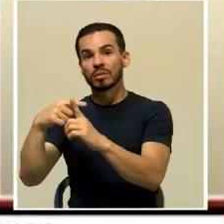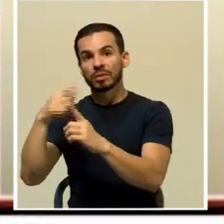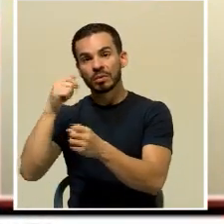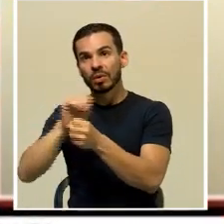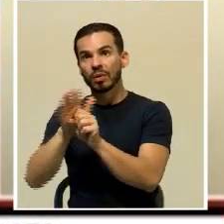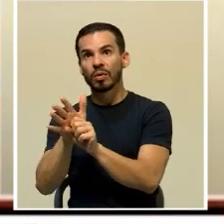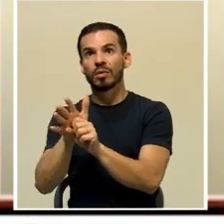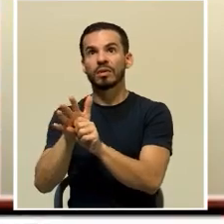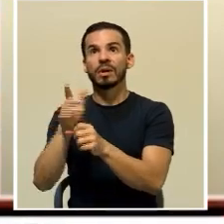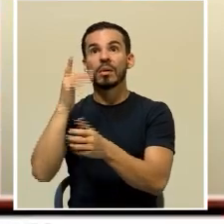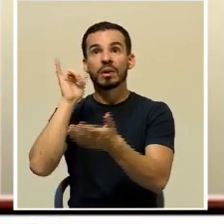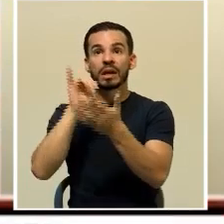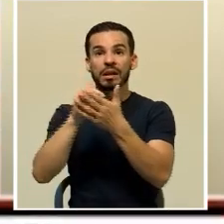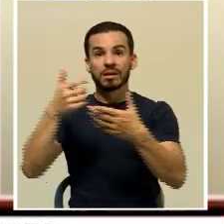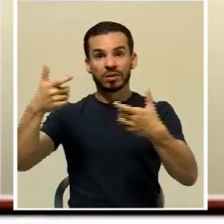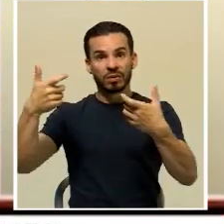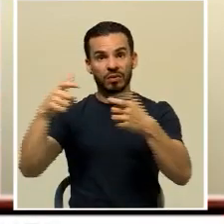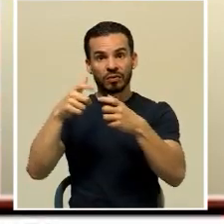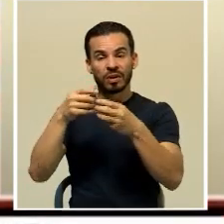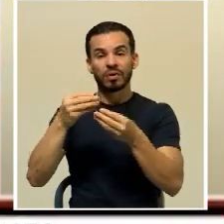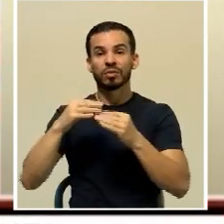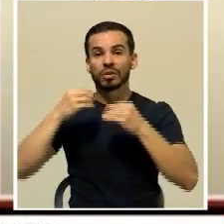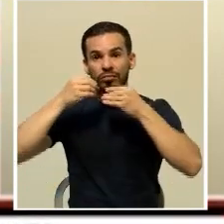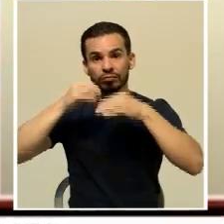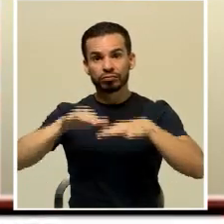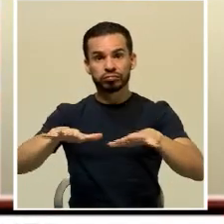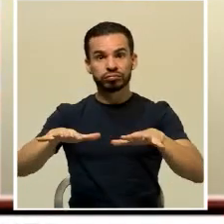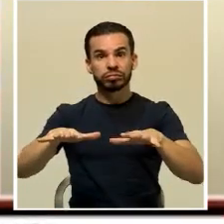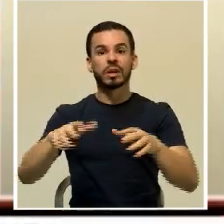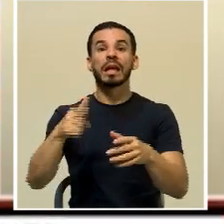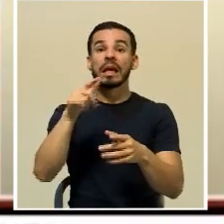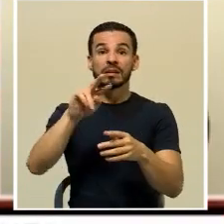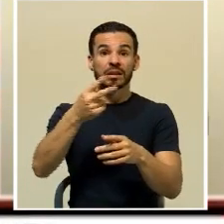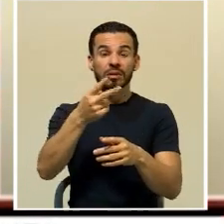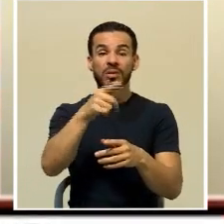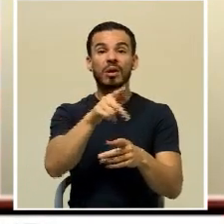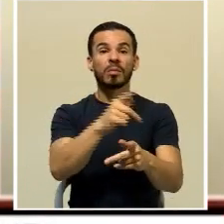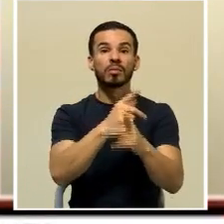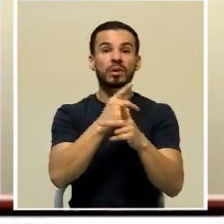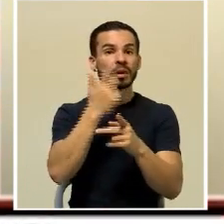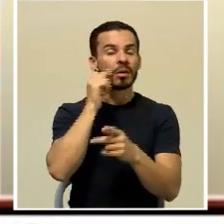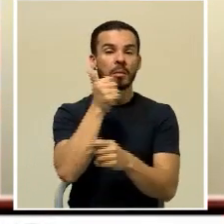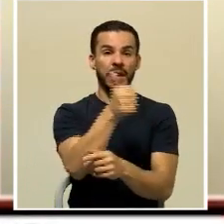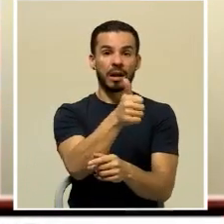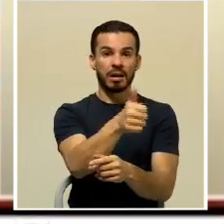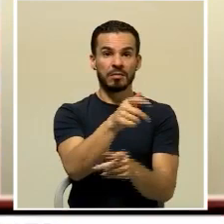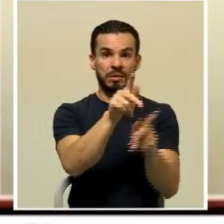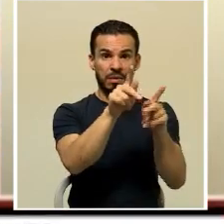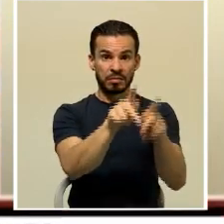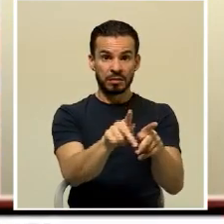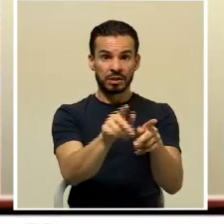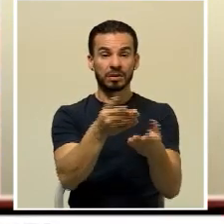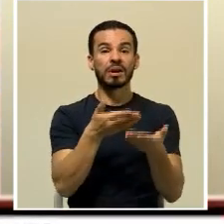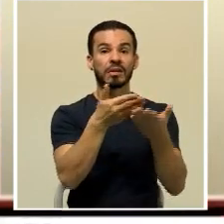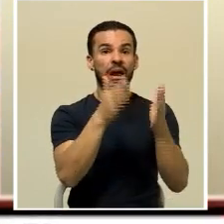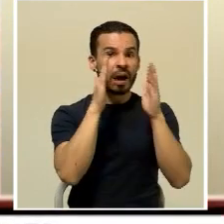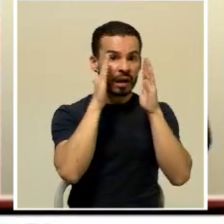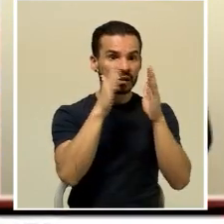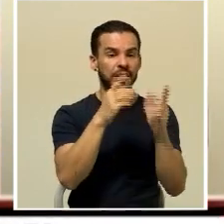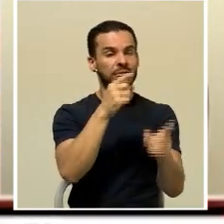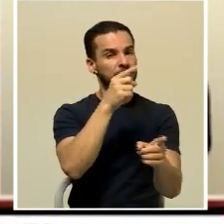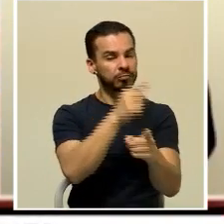positivo por COVID, porque eso nos reduce esa transmisión. En segunda instancia va a ser una protección para la misma persona que va a recibir una